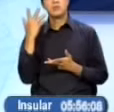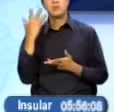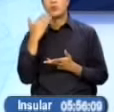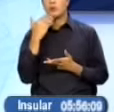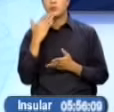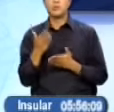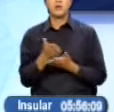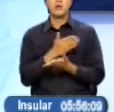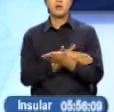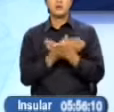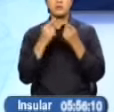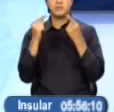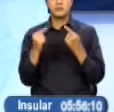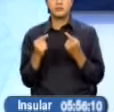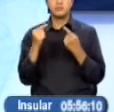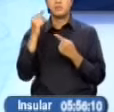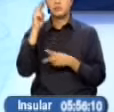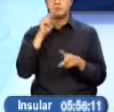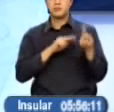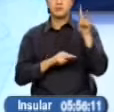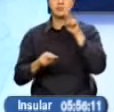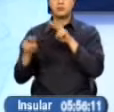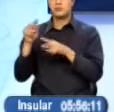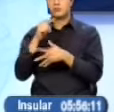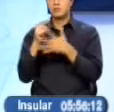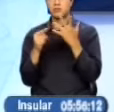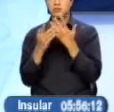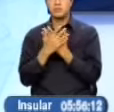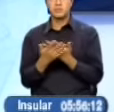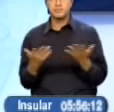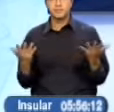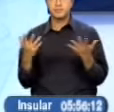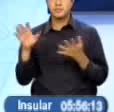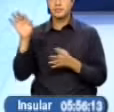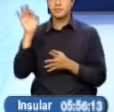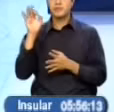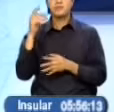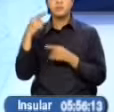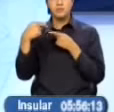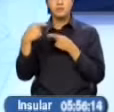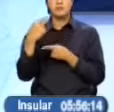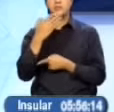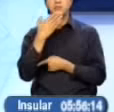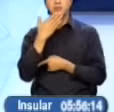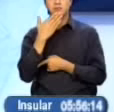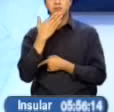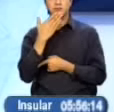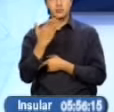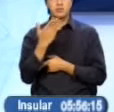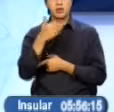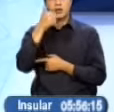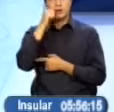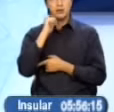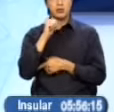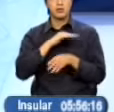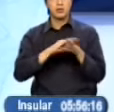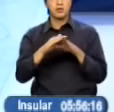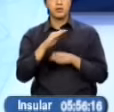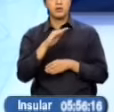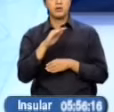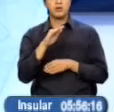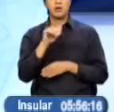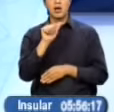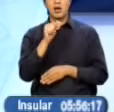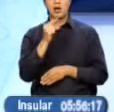discusión previa y por supuesto como el análisis de lo que tenemos acerca de este encuentro estuvo estuvieron invitados ayer juan francisco